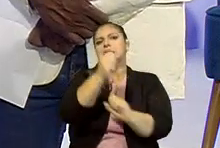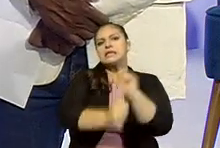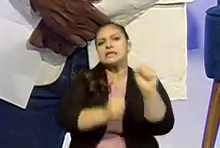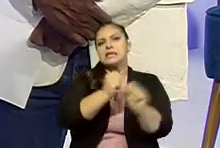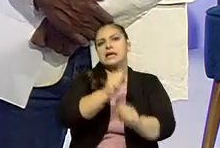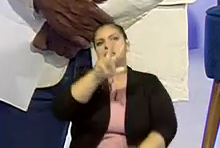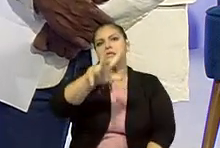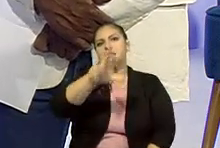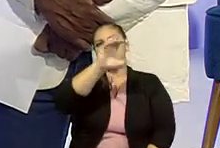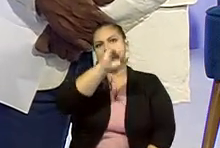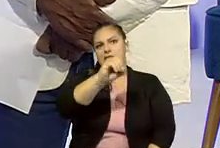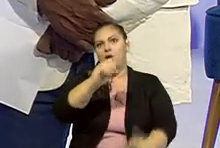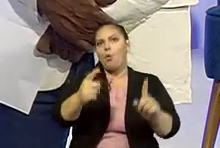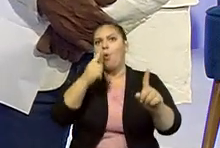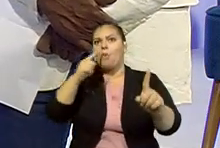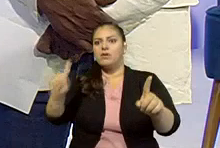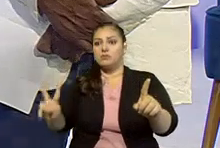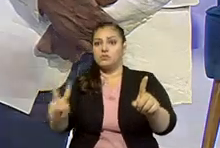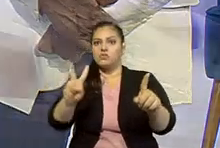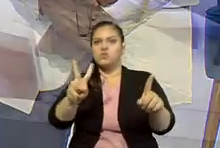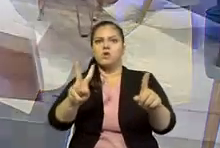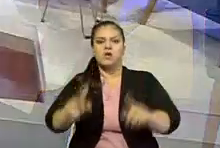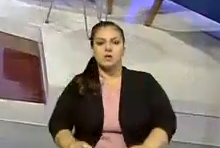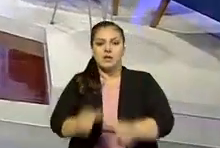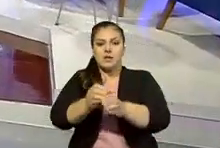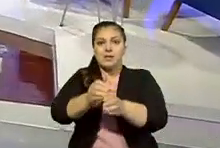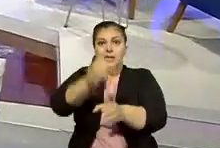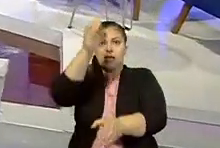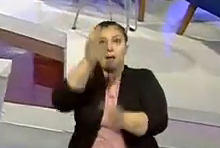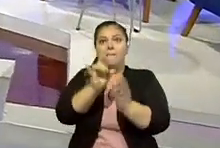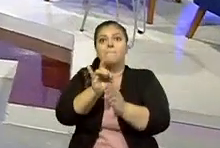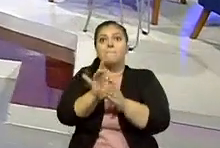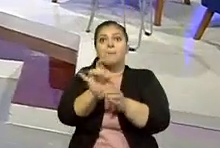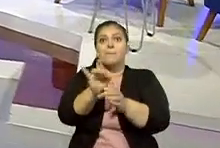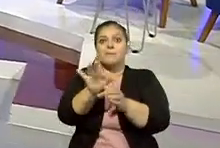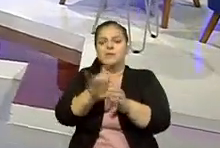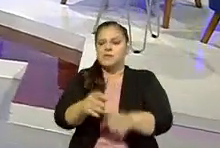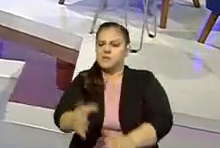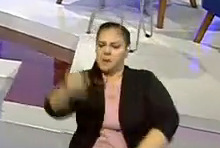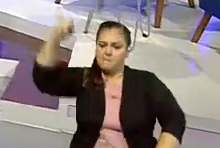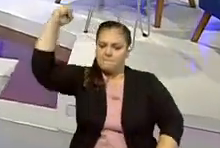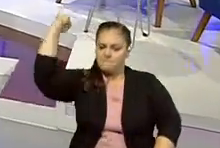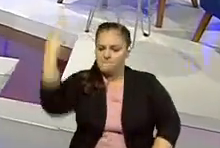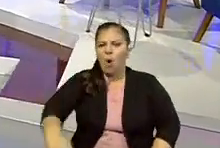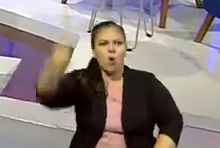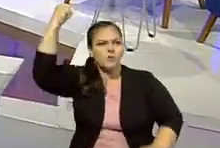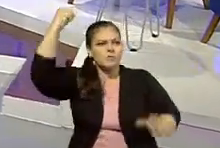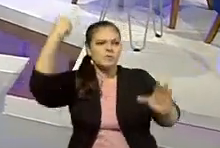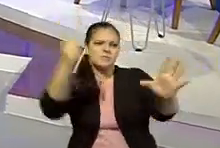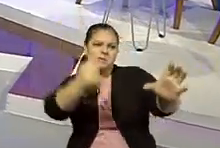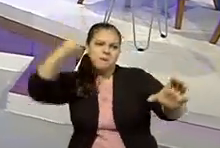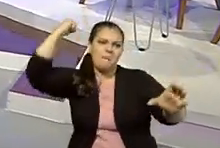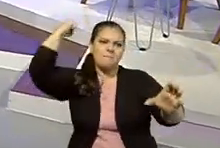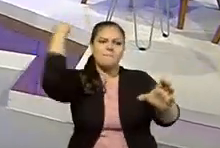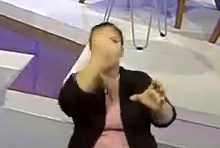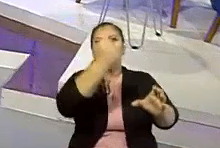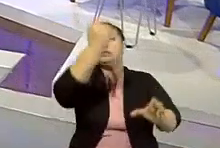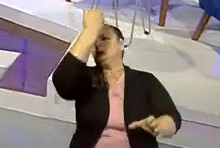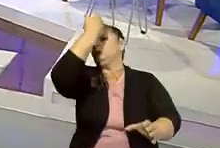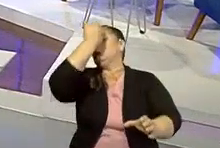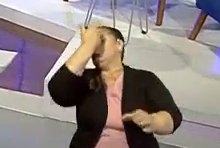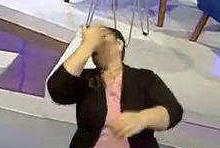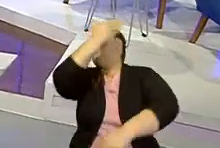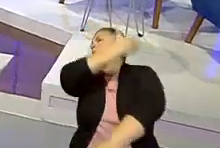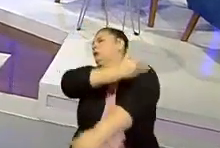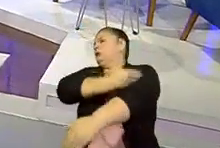al sur de Guayaquil. En medio de todo esto, amables televidentes, dos personas están siendo buscadas como los